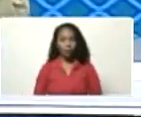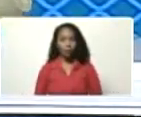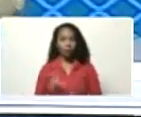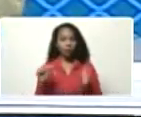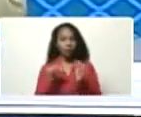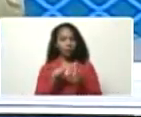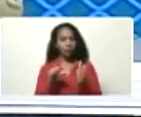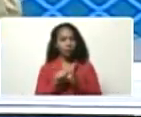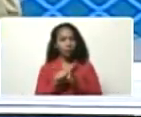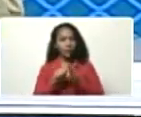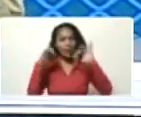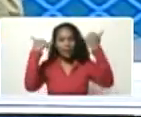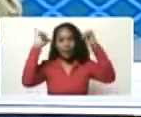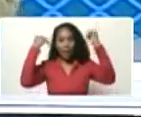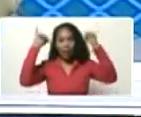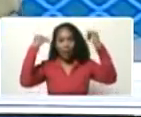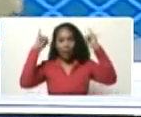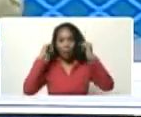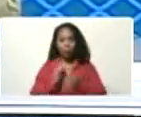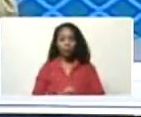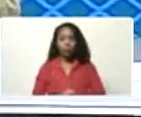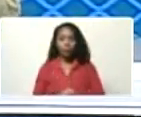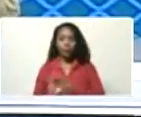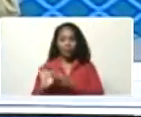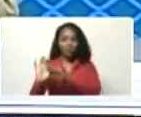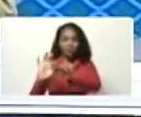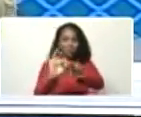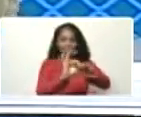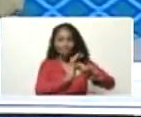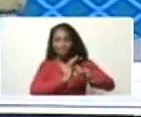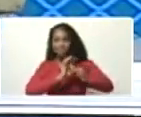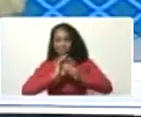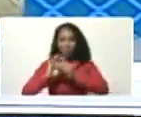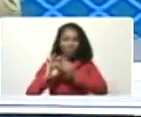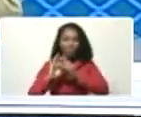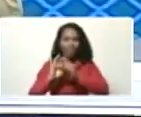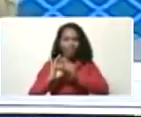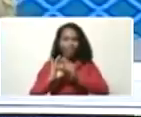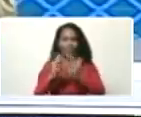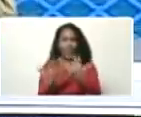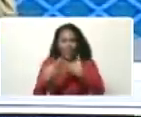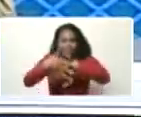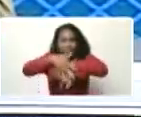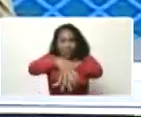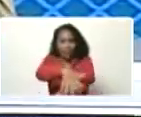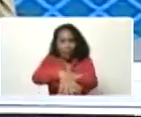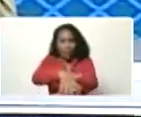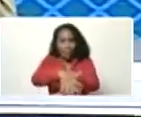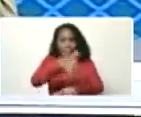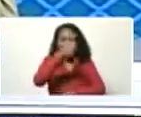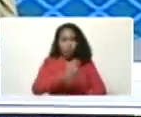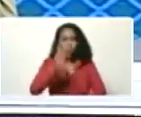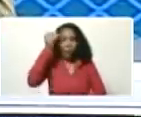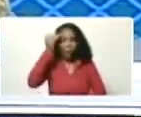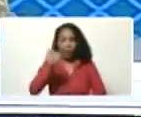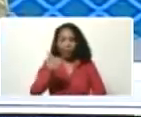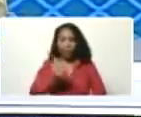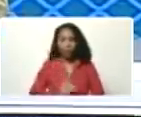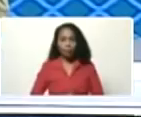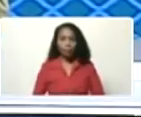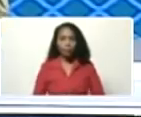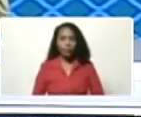donde conmemoramos en unión, en fusión cívico-militar,